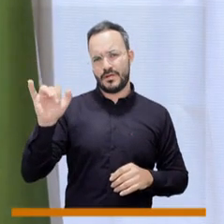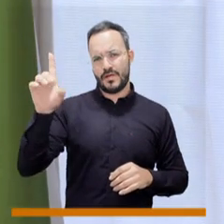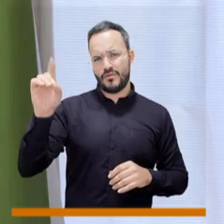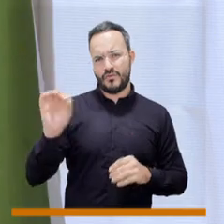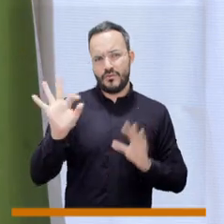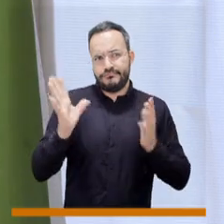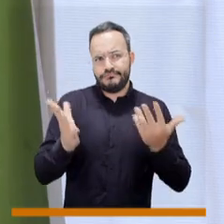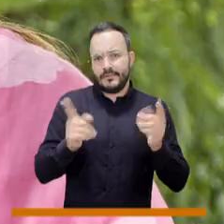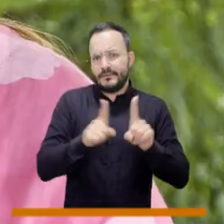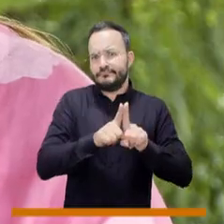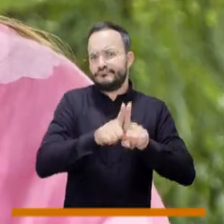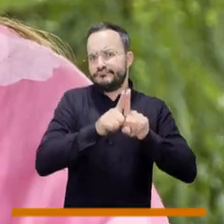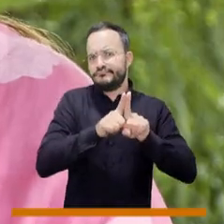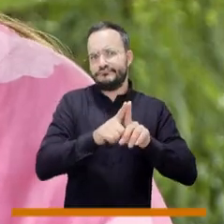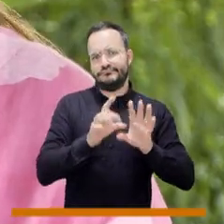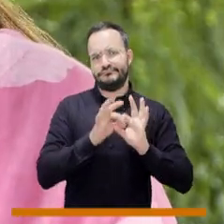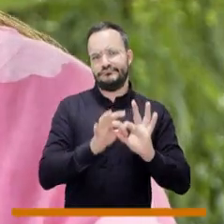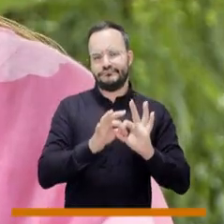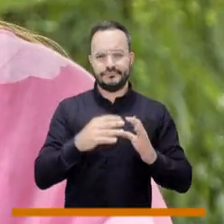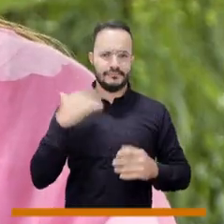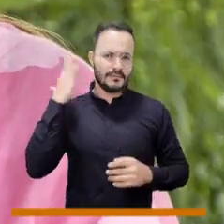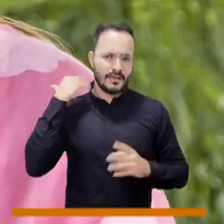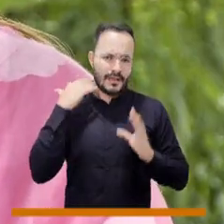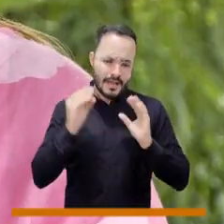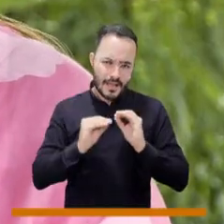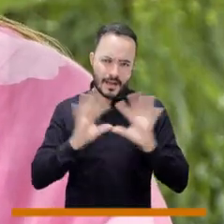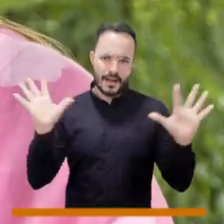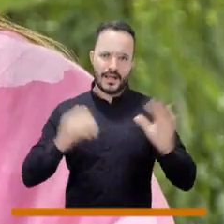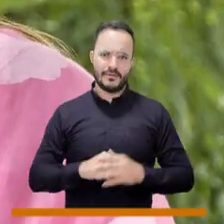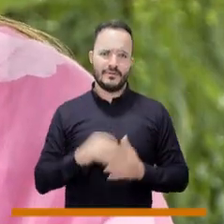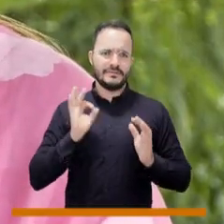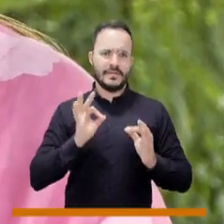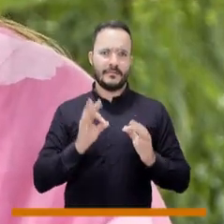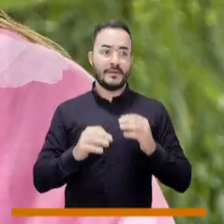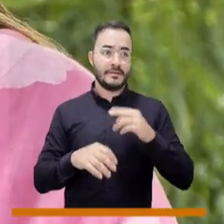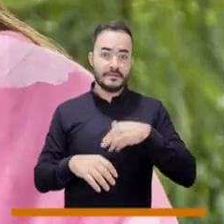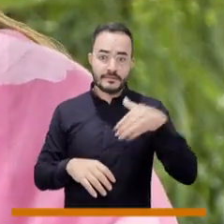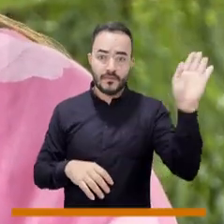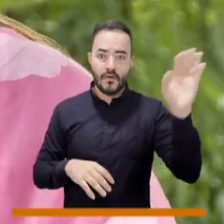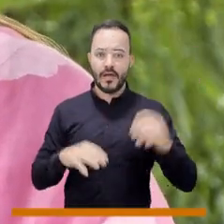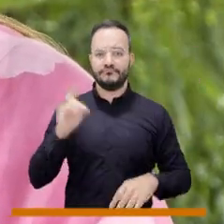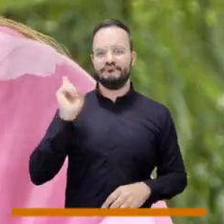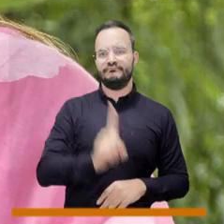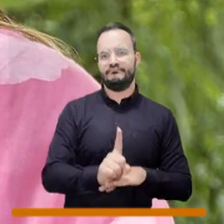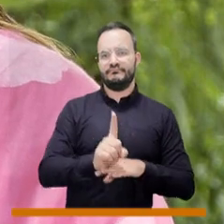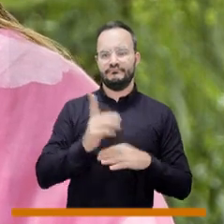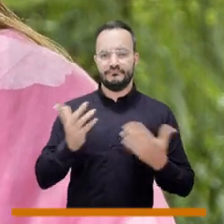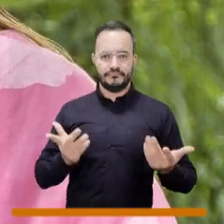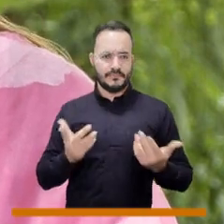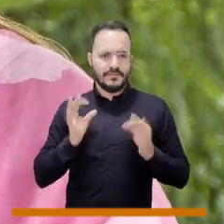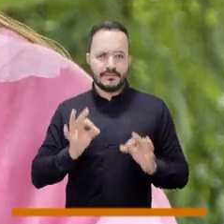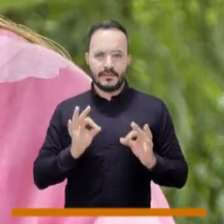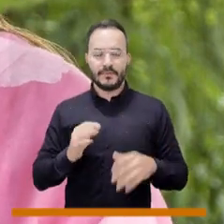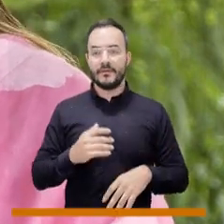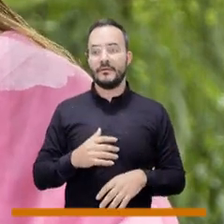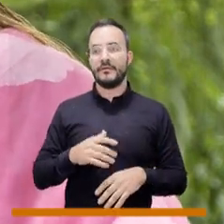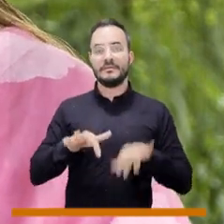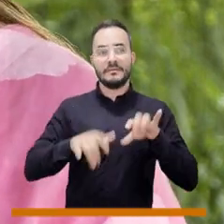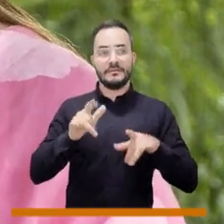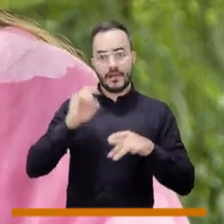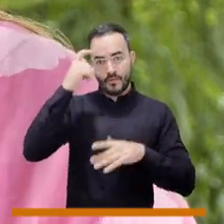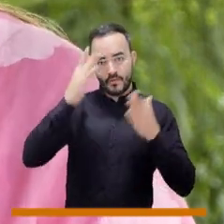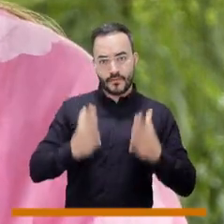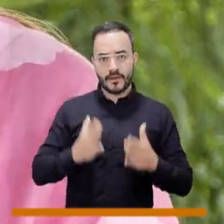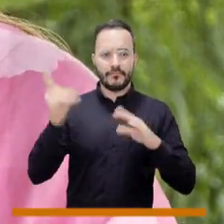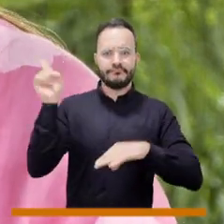encargado, siempre ha sido la persona cercana a Daniel Quintero, siempre era quien lo reemplazaba, estaba cuando no era secretario de Hacienda, estaba de secretario de Gobierno,